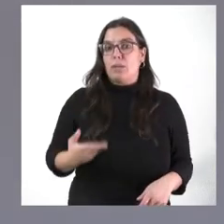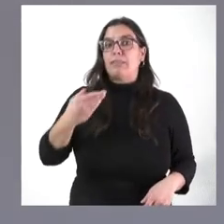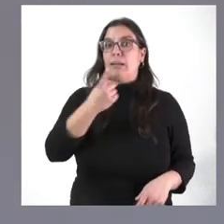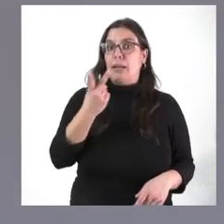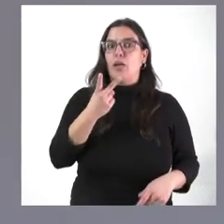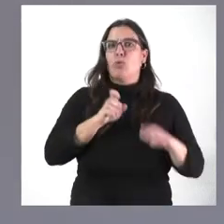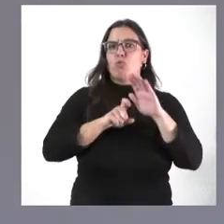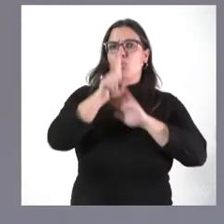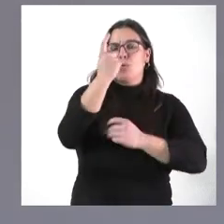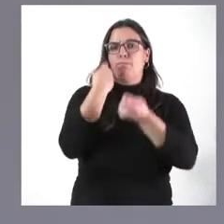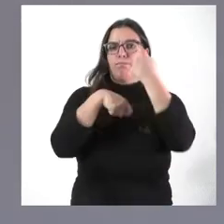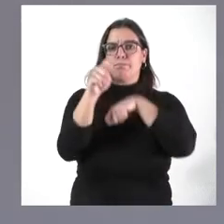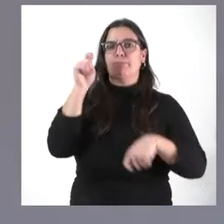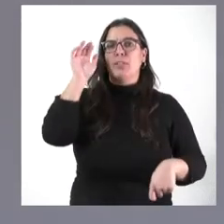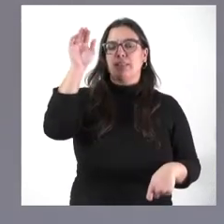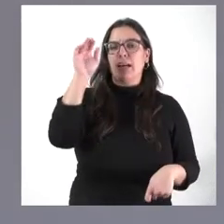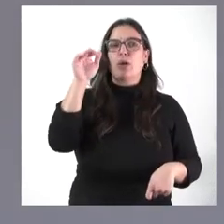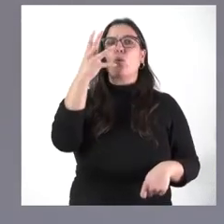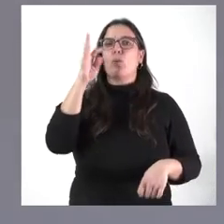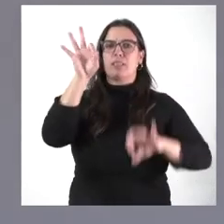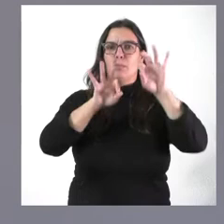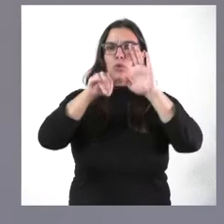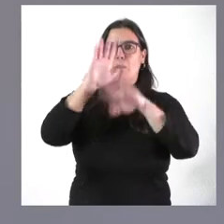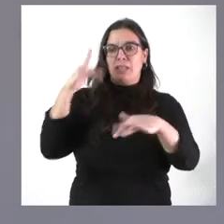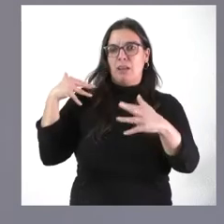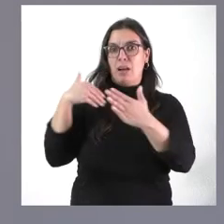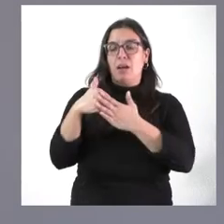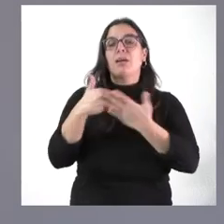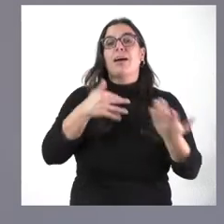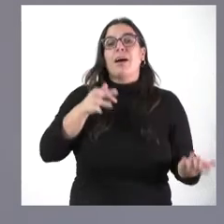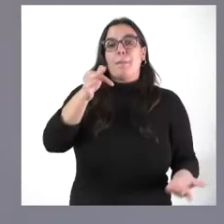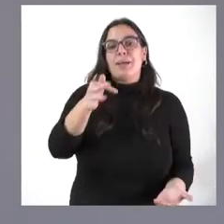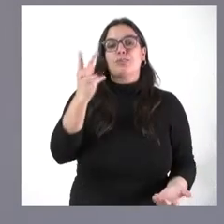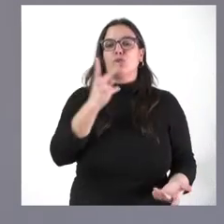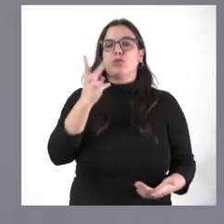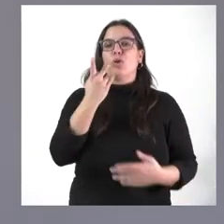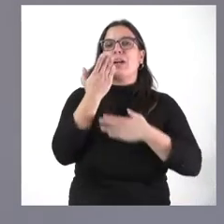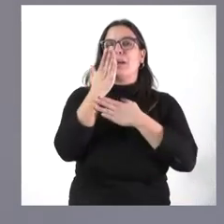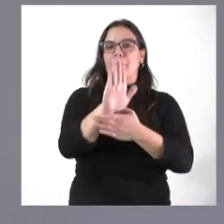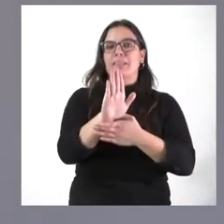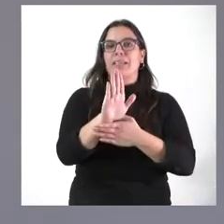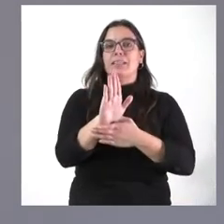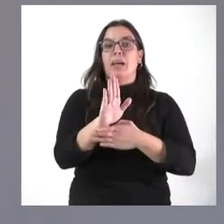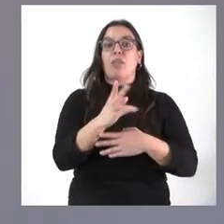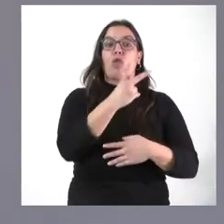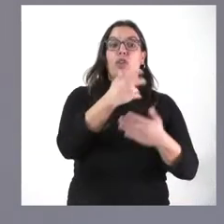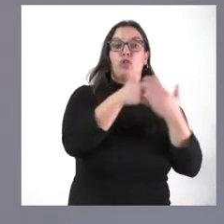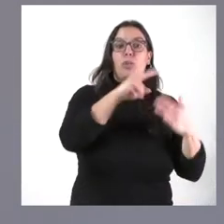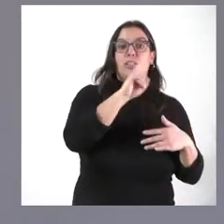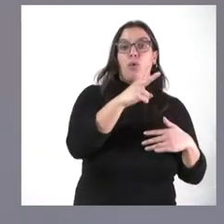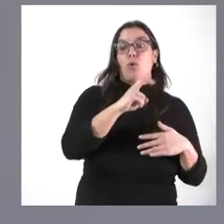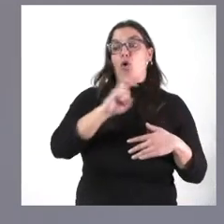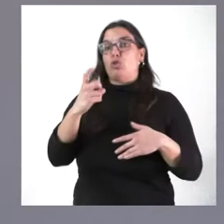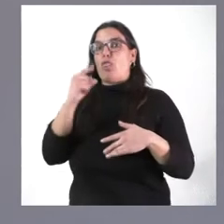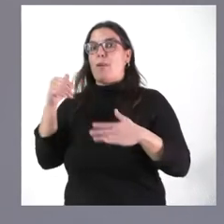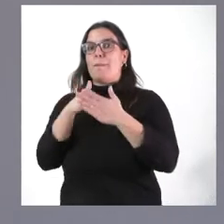sus exportaciones por encima del 40% en los últimos años y que además representan uno más de 200 millones de euros y otro más de 100 millones